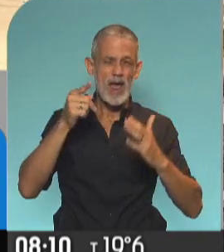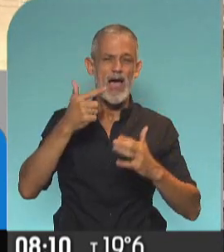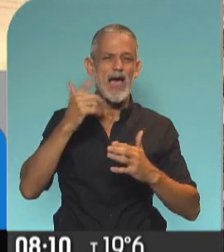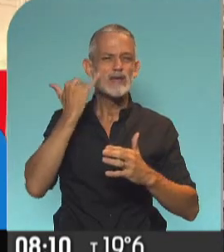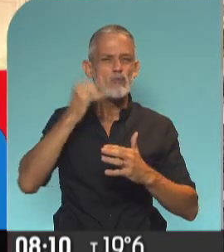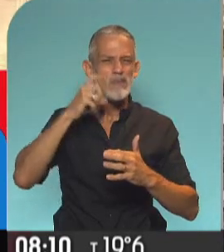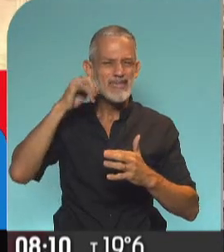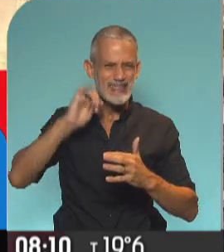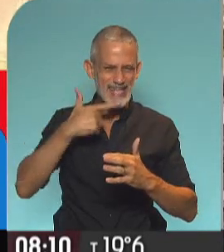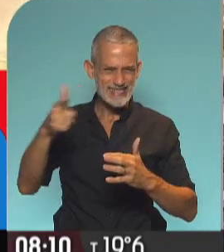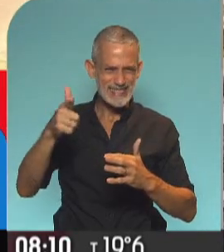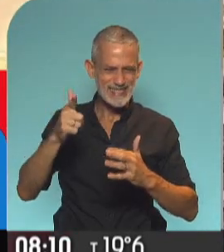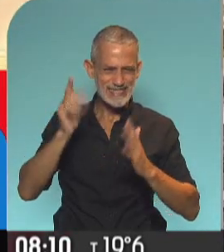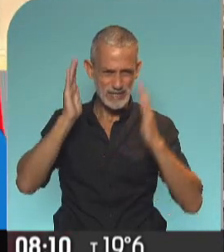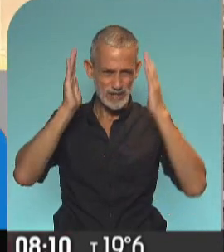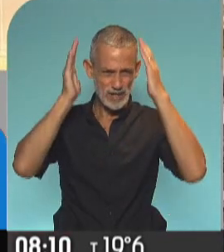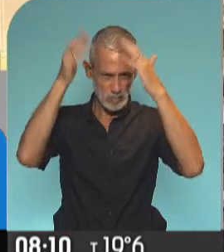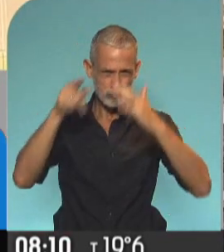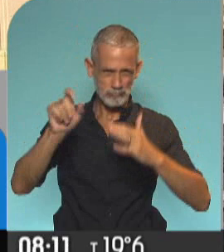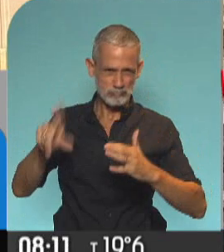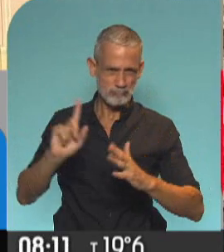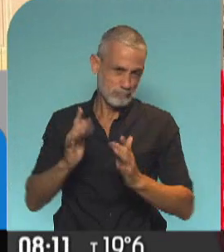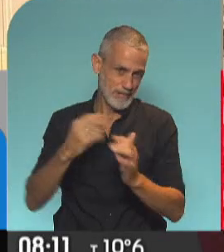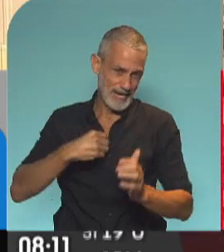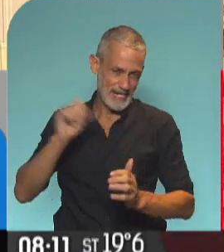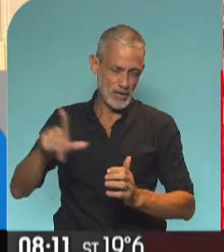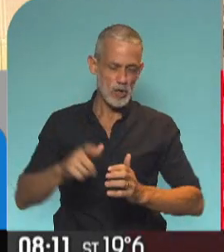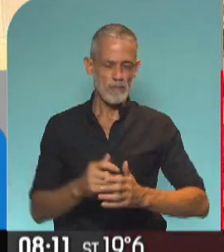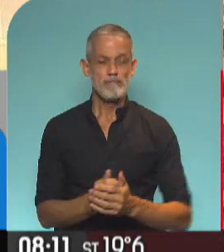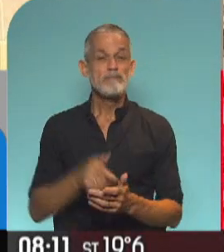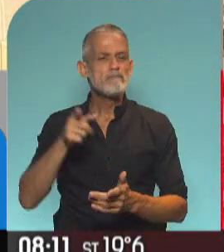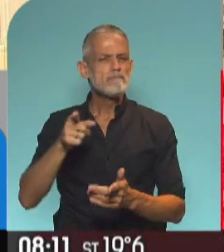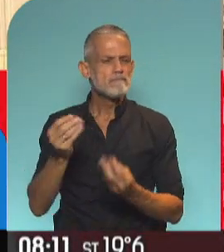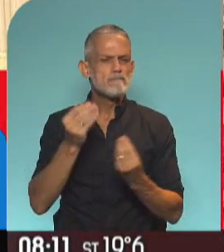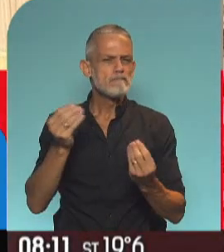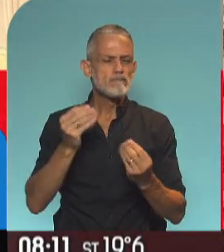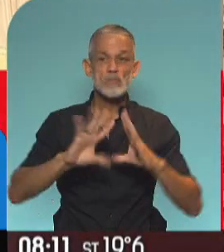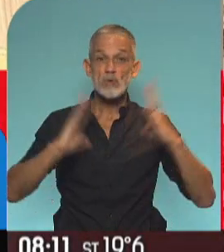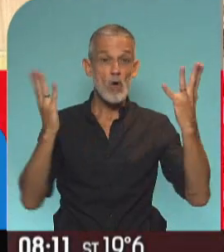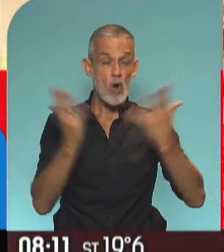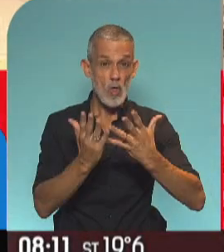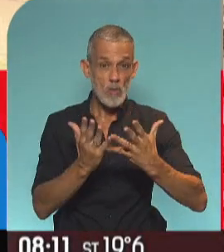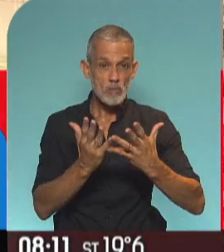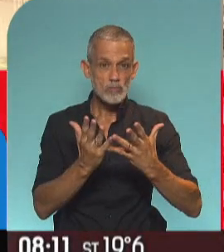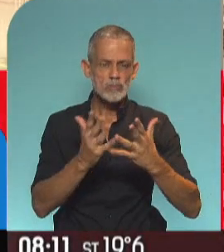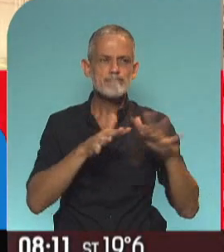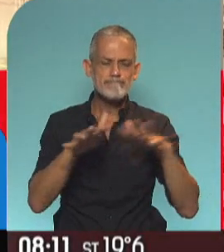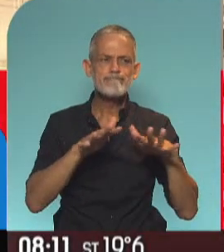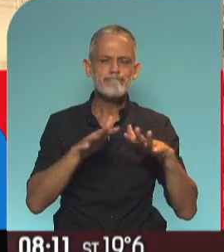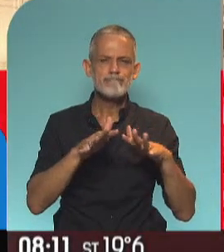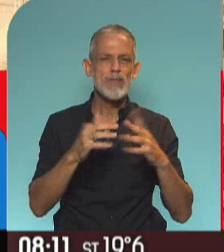en Abu Dhabi. Ahí hay algo que él tiene de que lo que sucede hoy a nivel mundial necesita también el